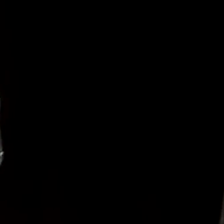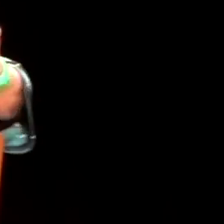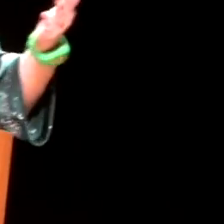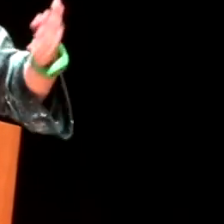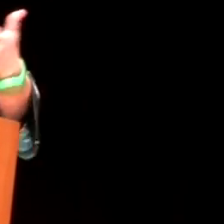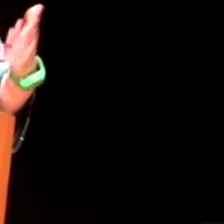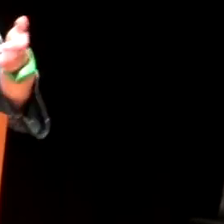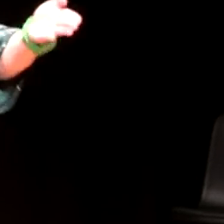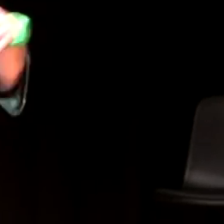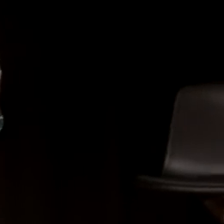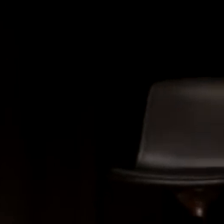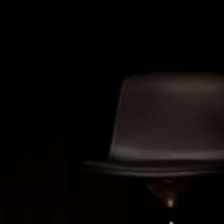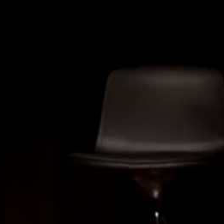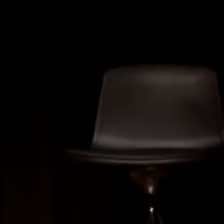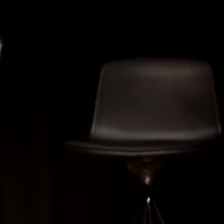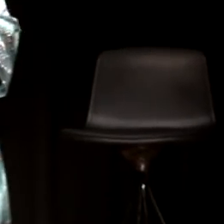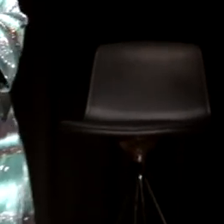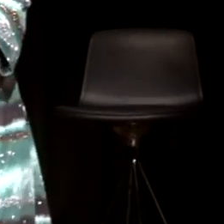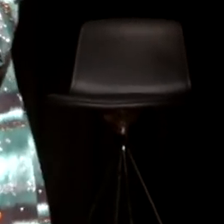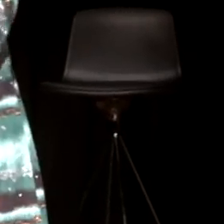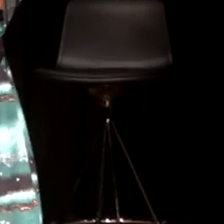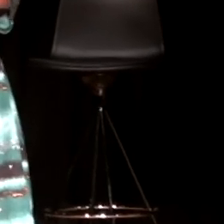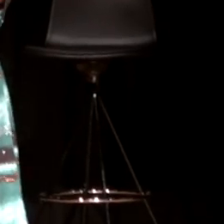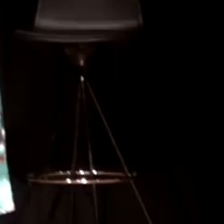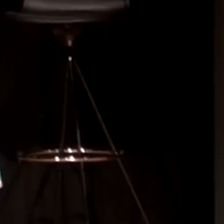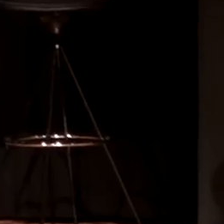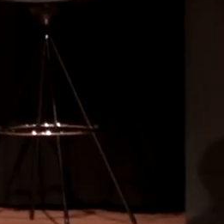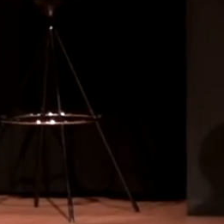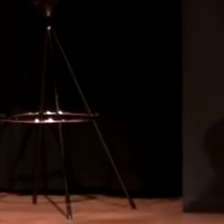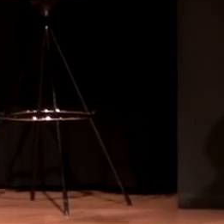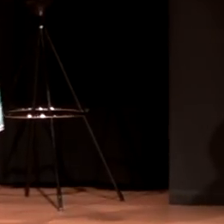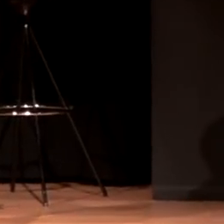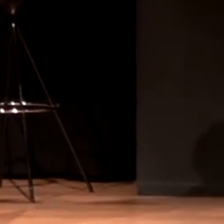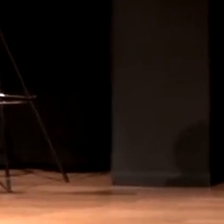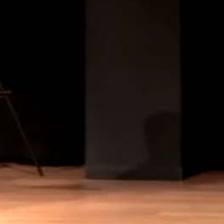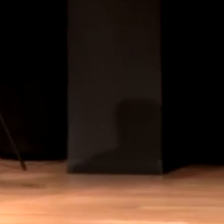poco que vemos a gente aquí es que voy a salir un poco